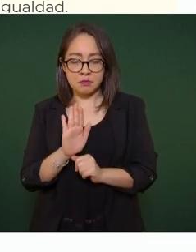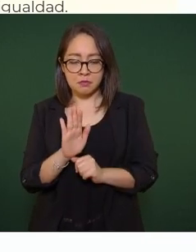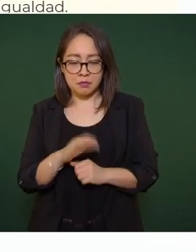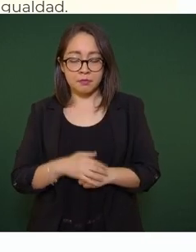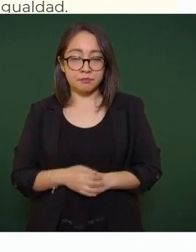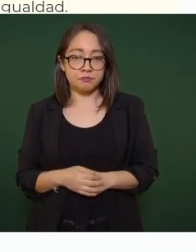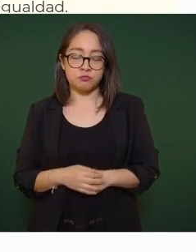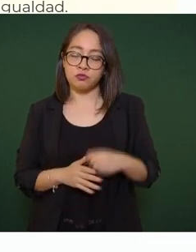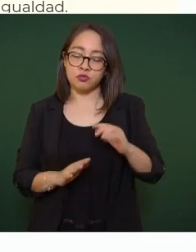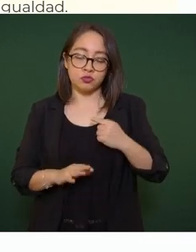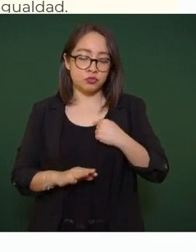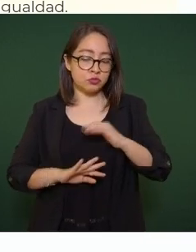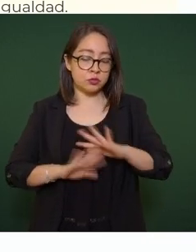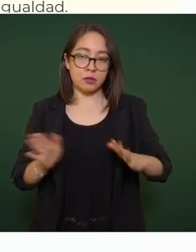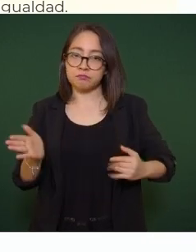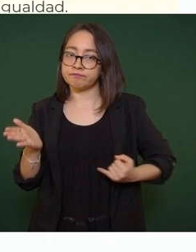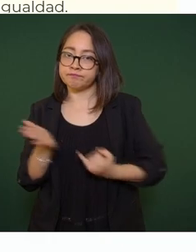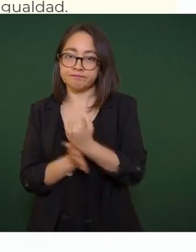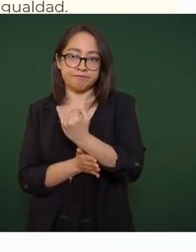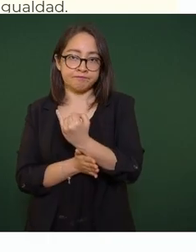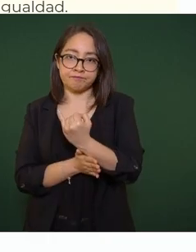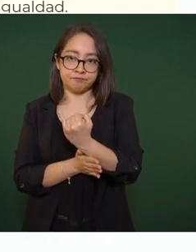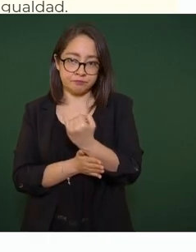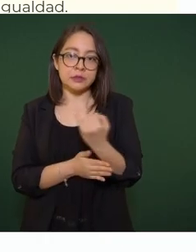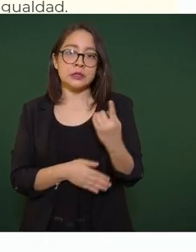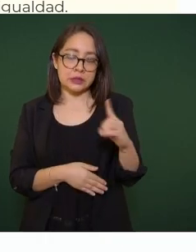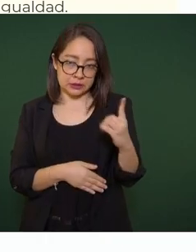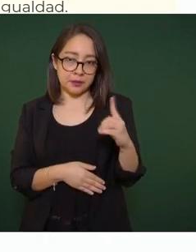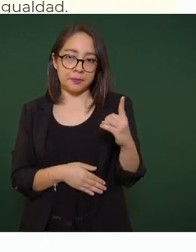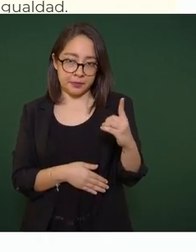y tomé la decisión aquí, en diciembre,